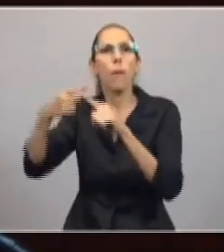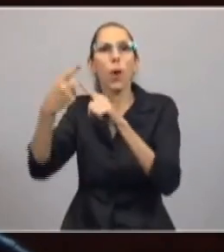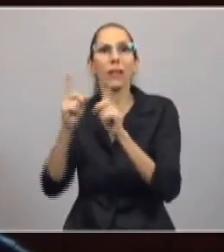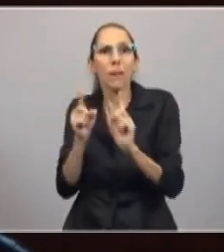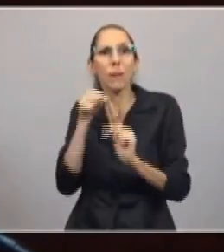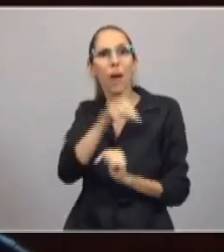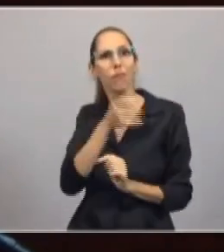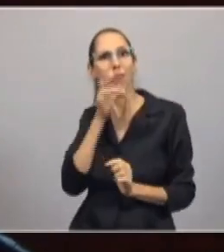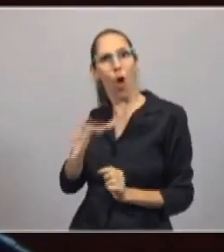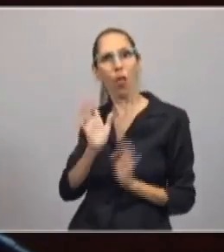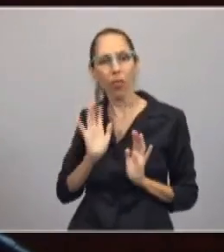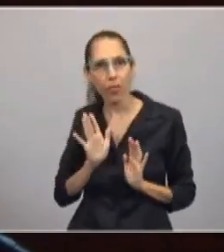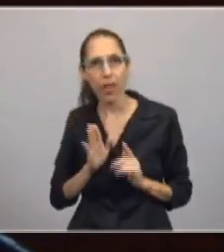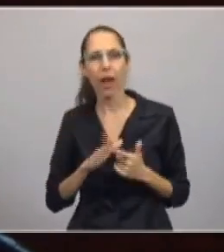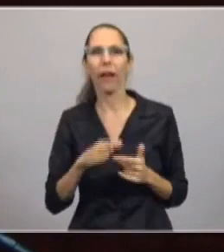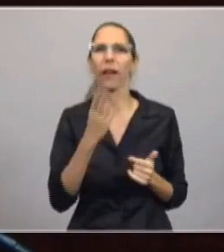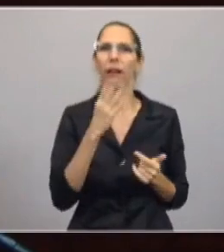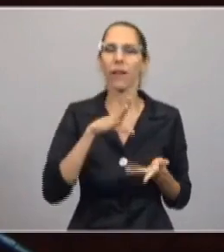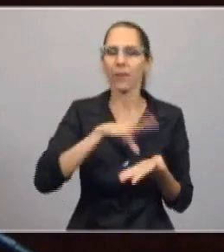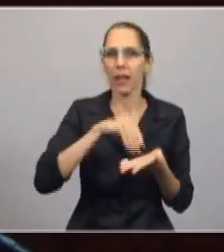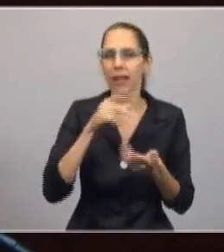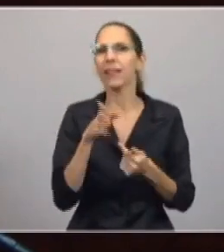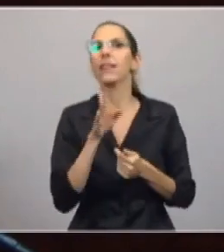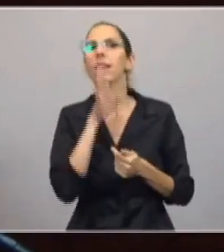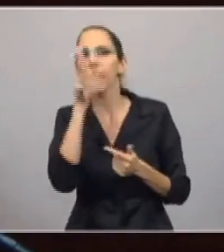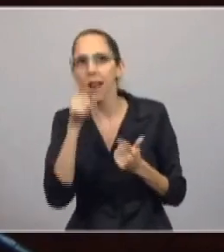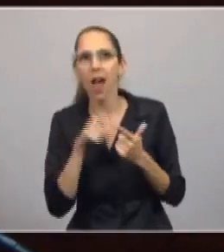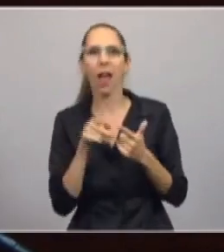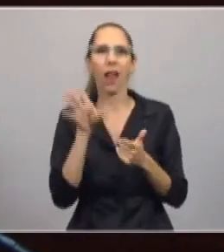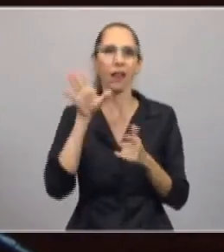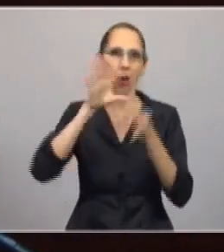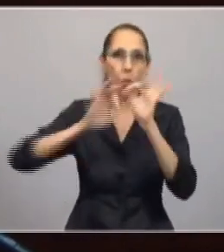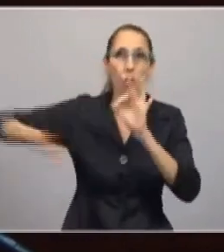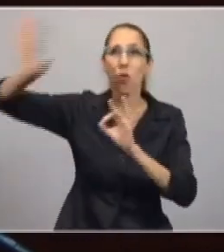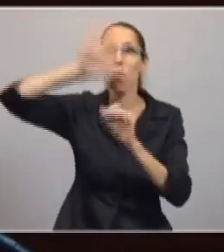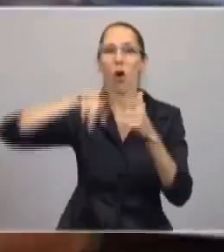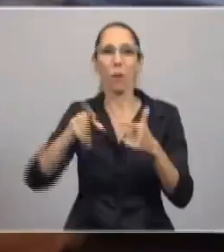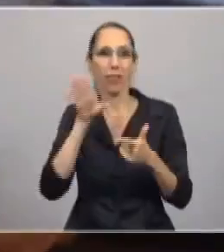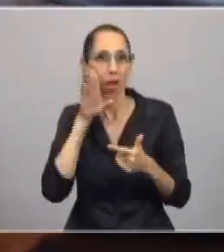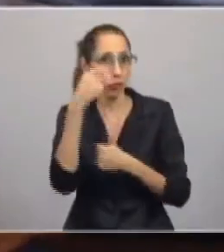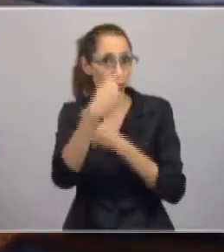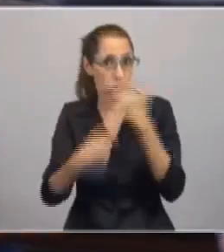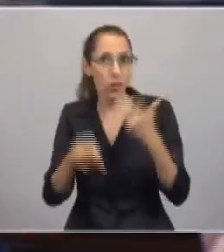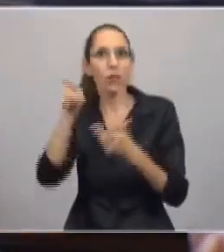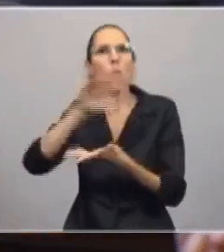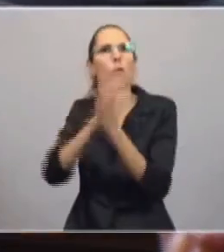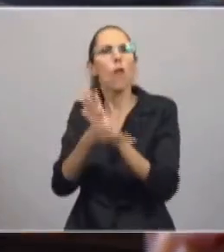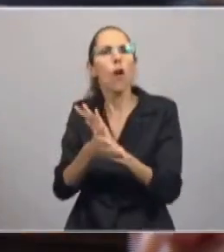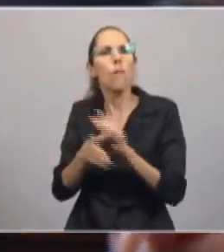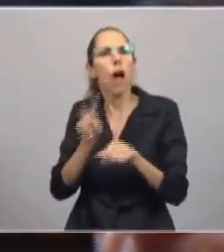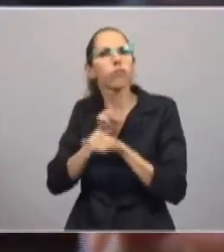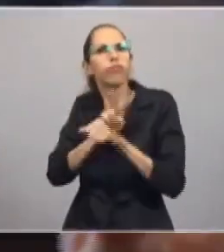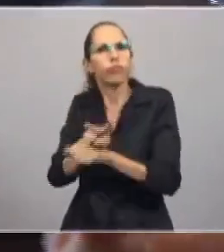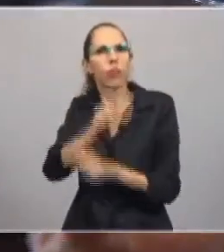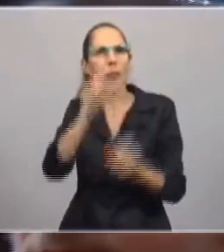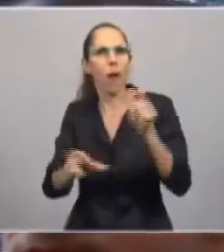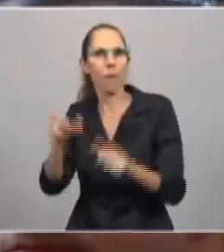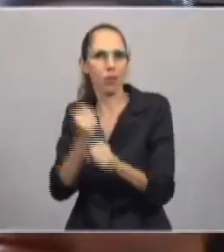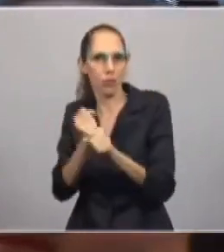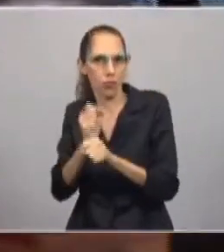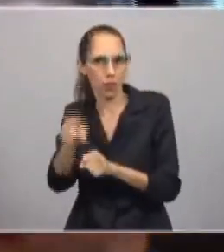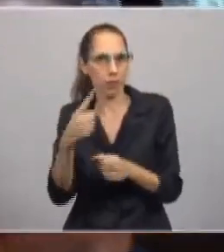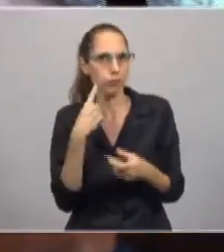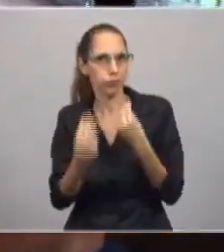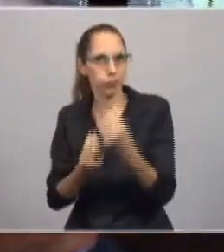Estados Unidos o Israel ejecutan políticas proteccionistas para cuidar la producción y el trabajo de sus ciudadanos. Muchos de